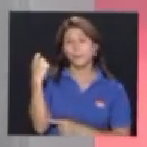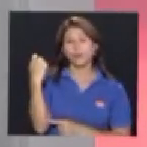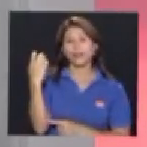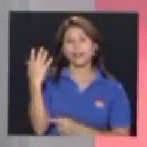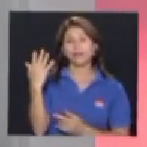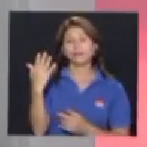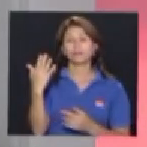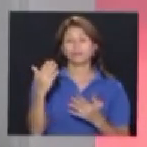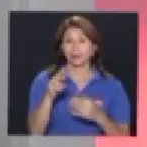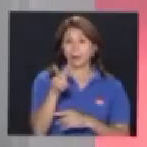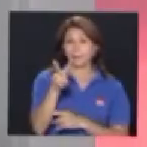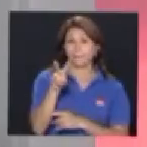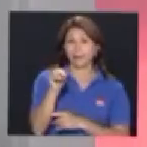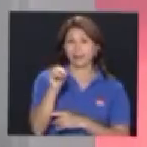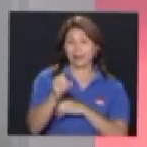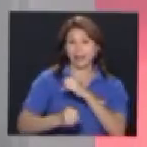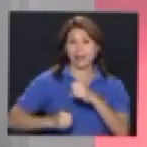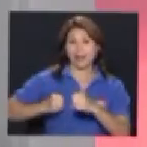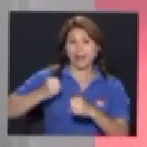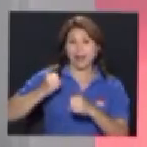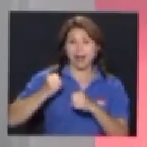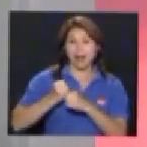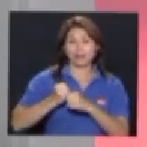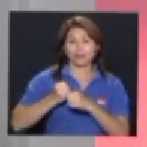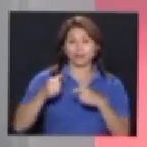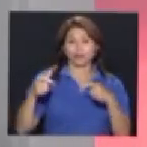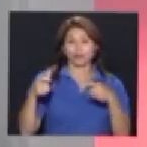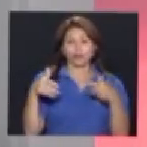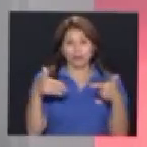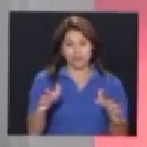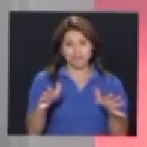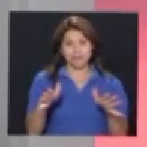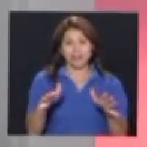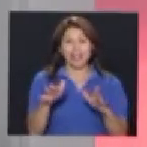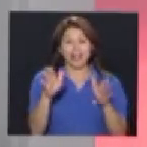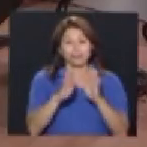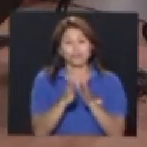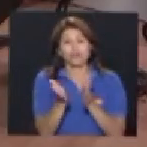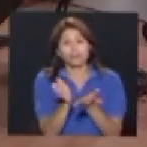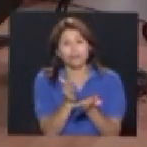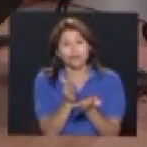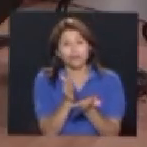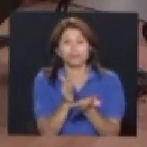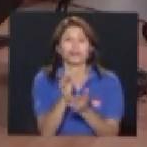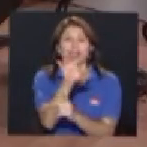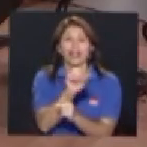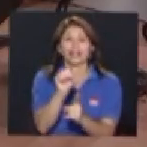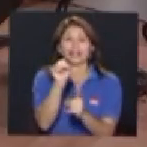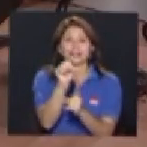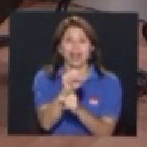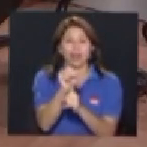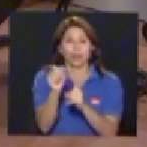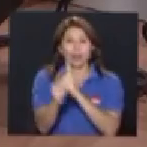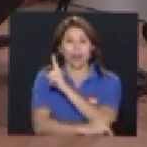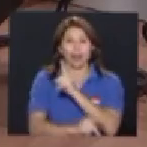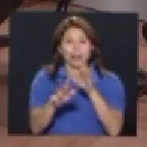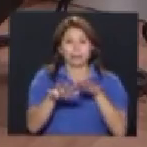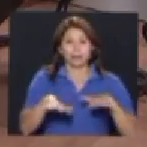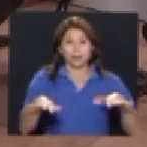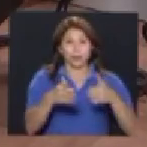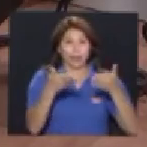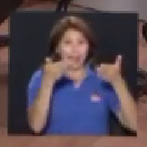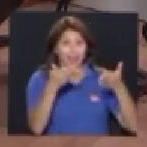porque cumple 20 años el Estado de la Nación, y tenemos aquí al